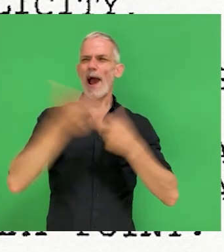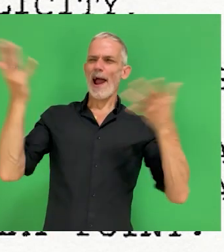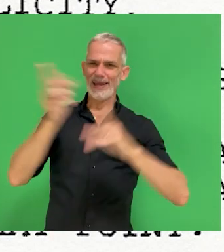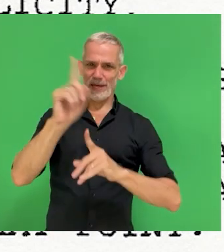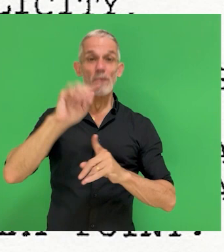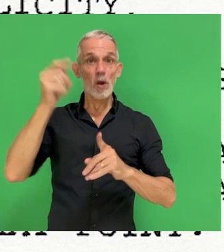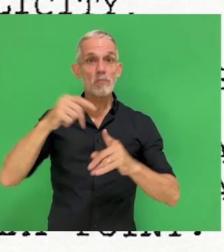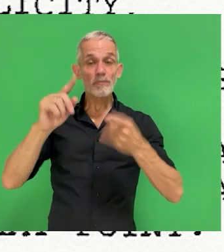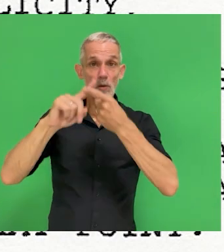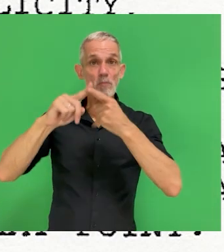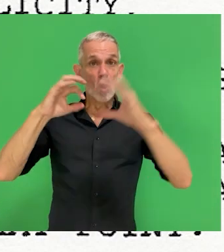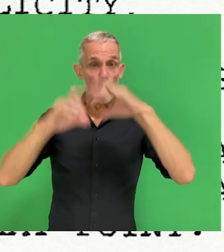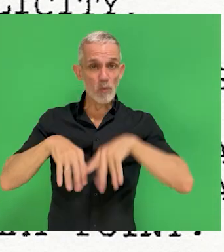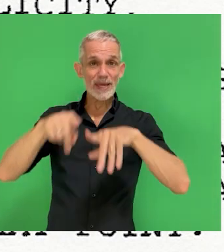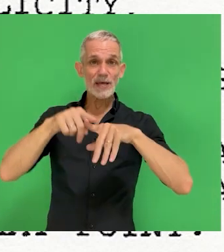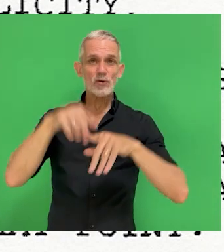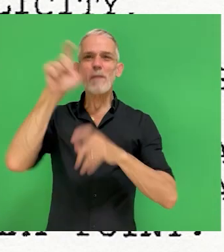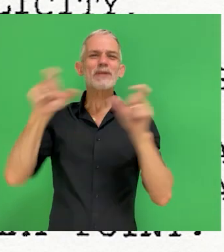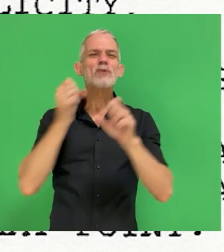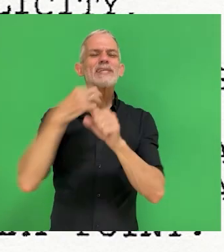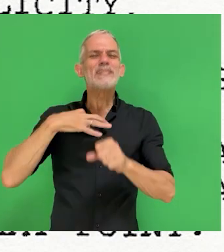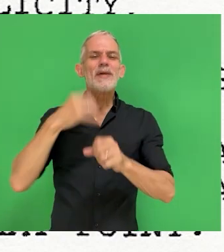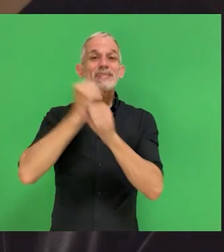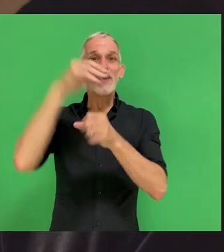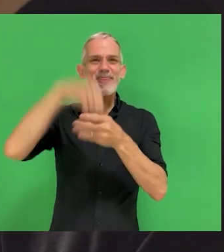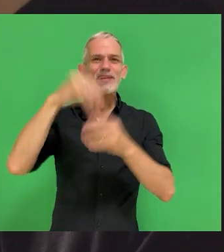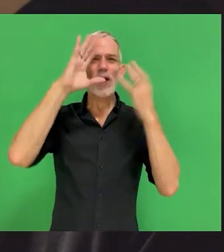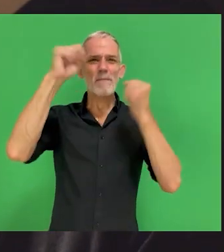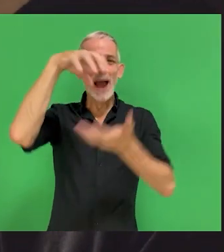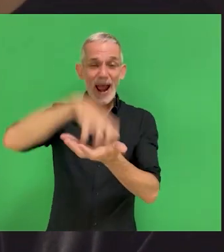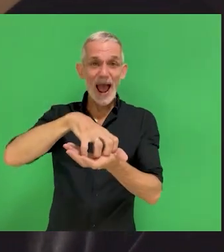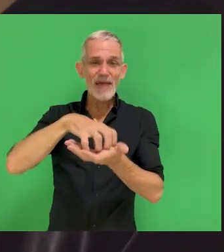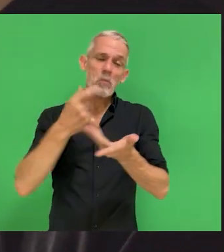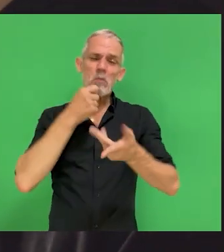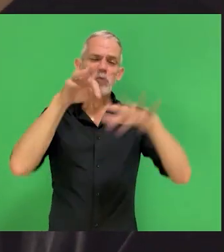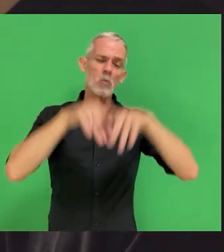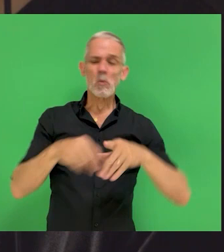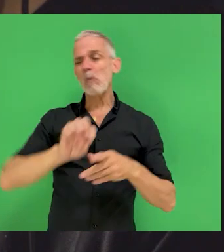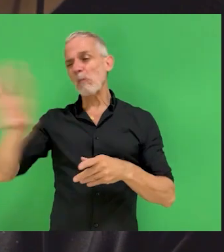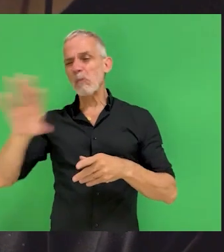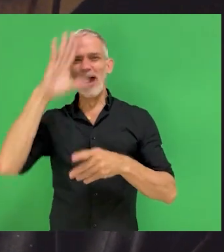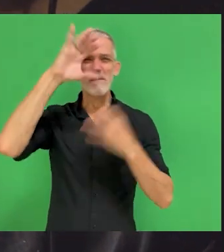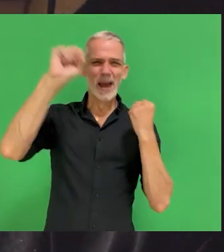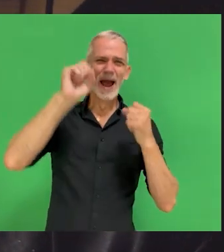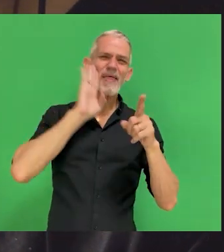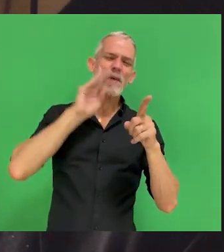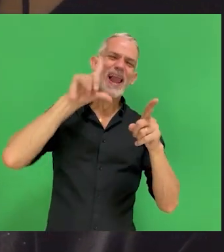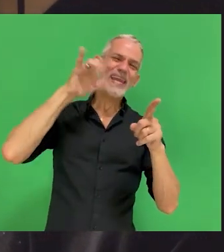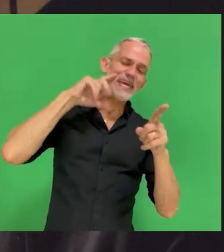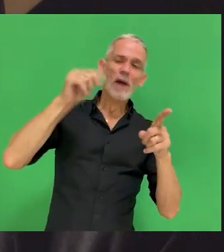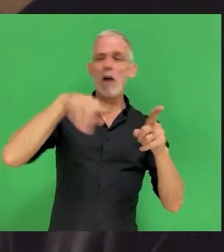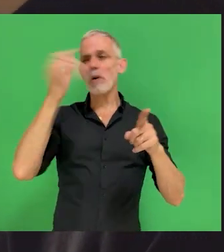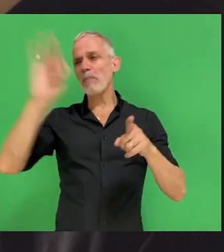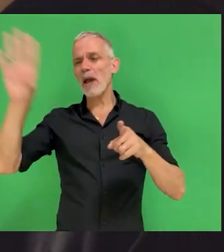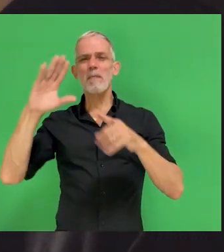de comunicaciones que eran generadas por el personal civil de las embajadas, como un memo que iba de la embajada americana en Lima a la embajada